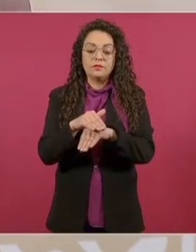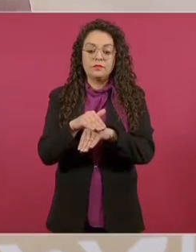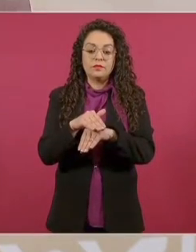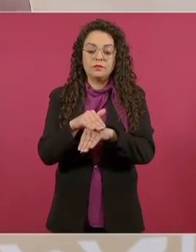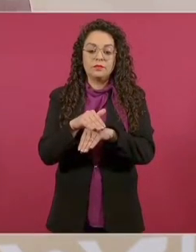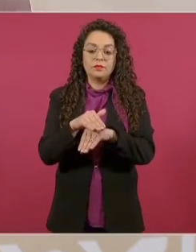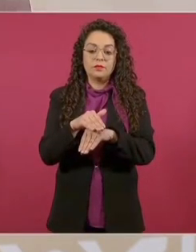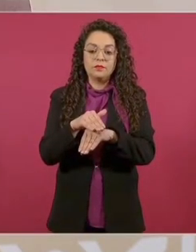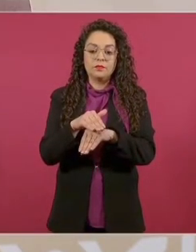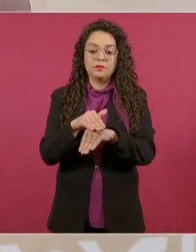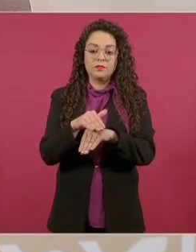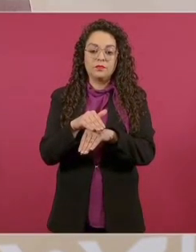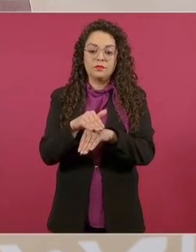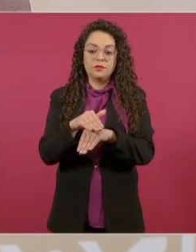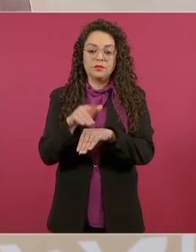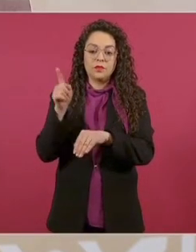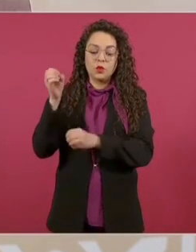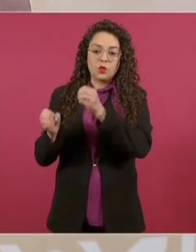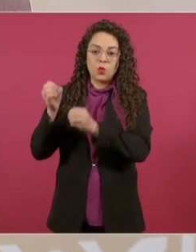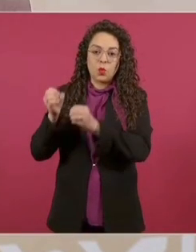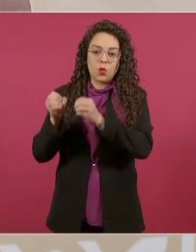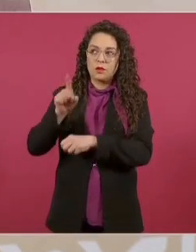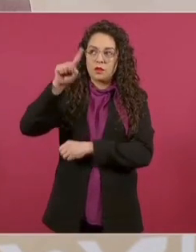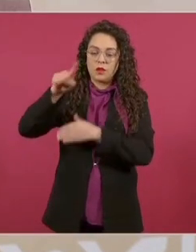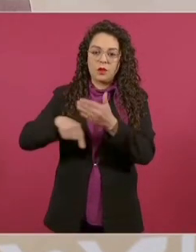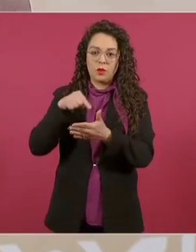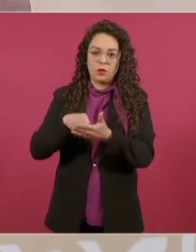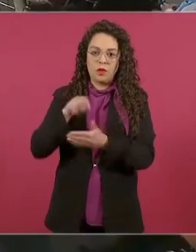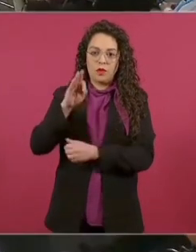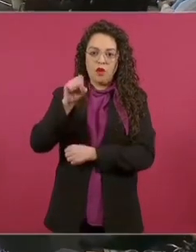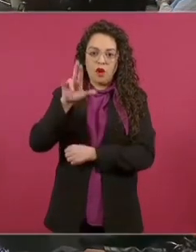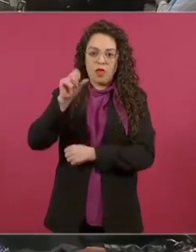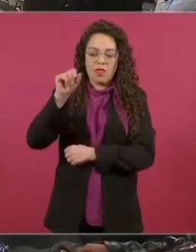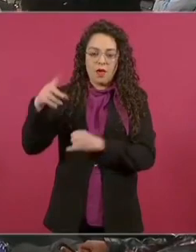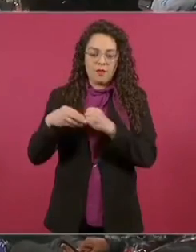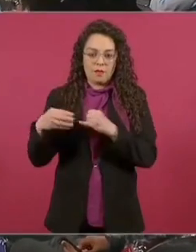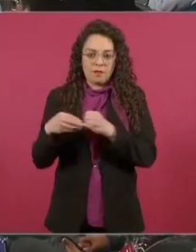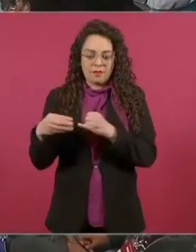jueces en Florida